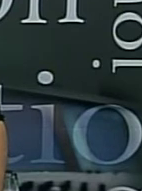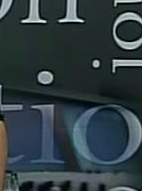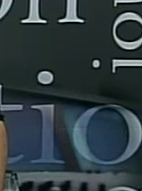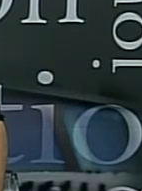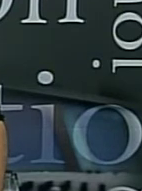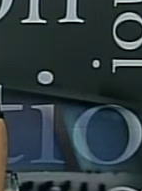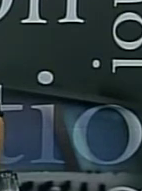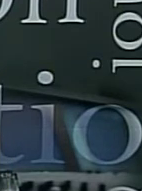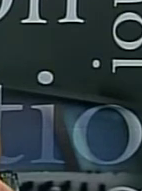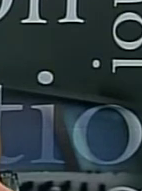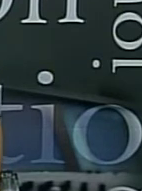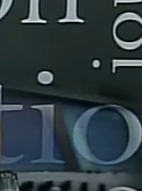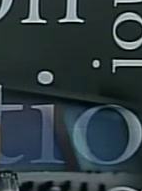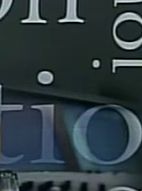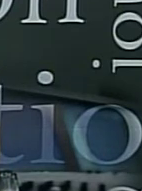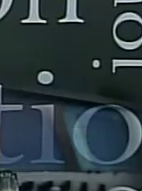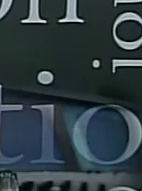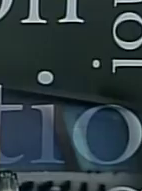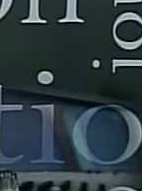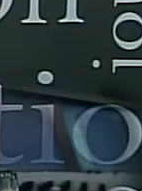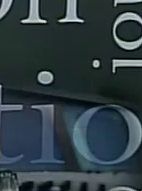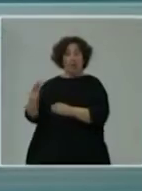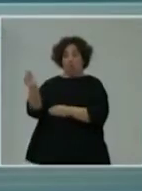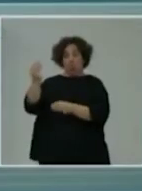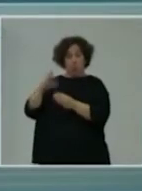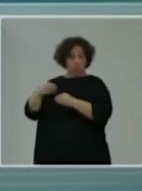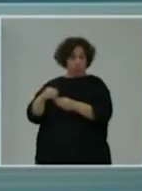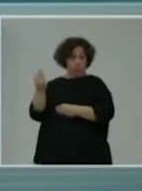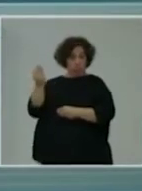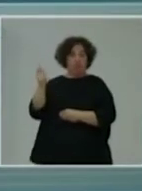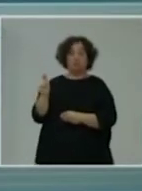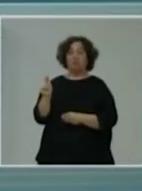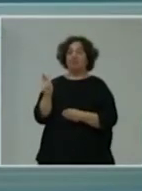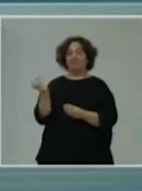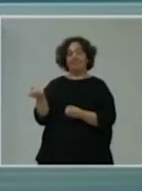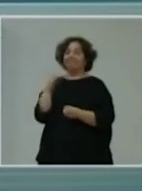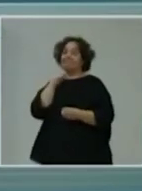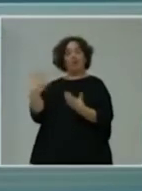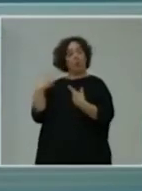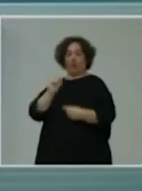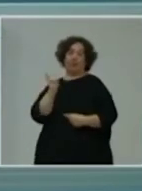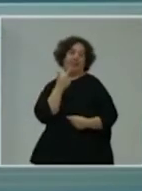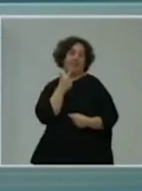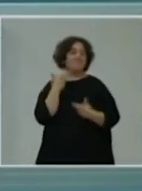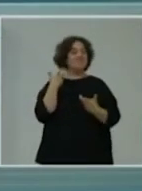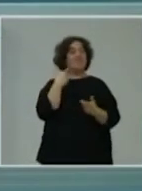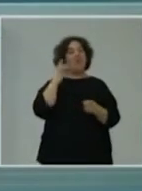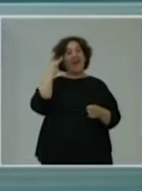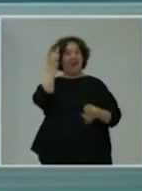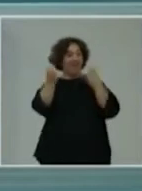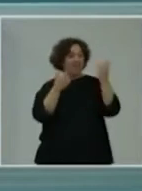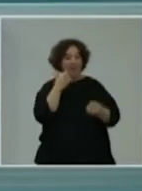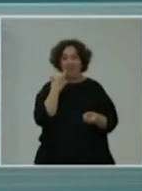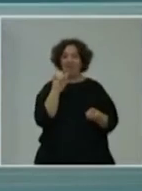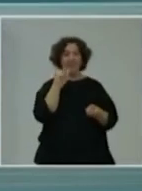se celebrará en el formato que estaba previsto. Se recomienda en Navidad ninguna actividad que pueda